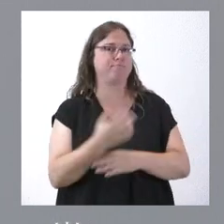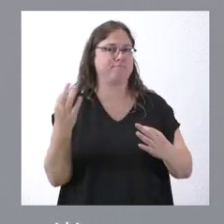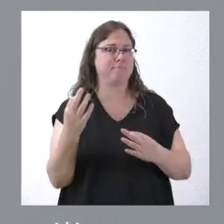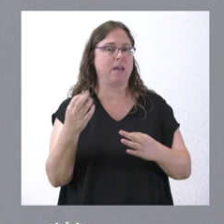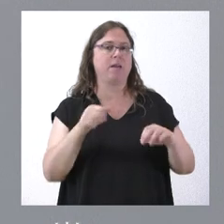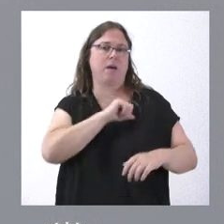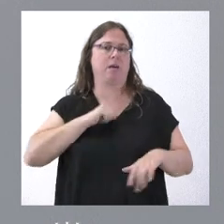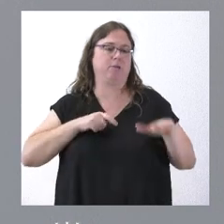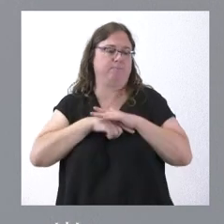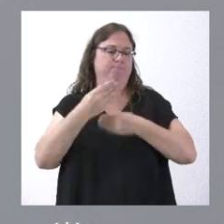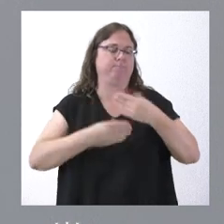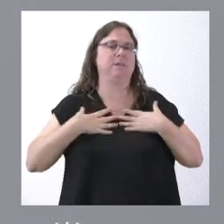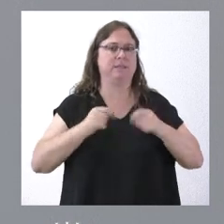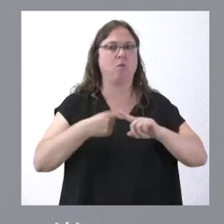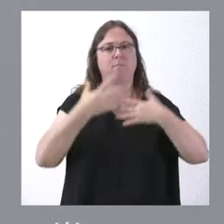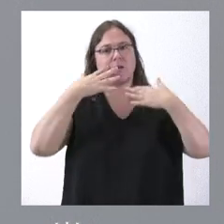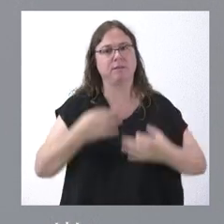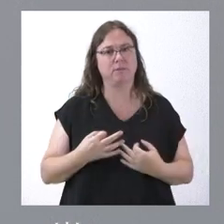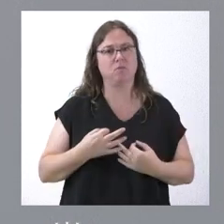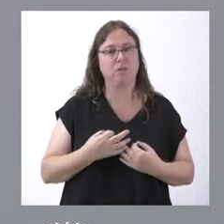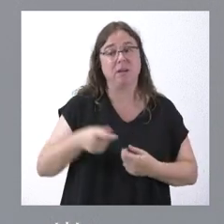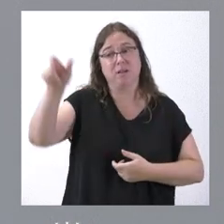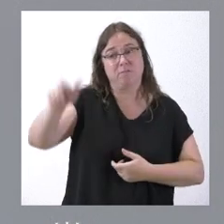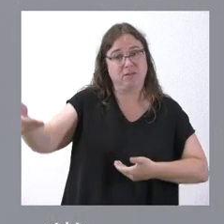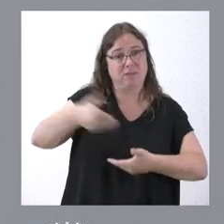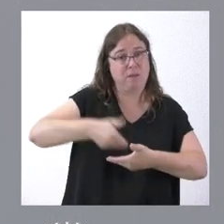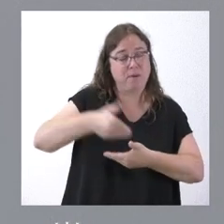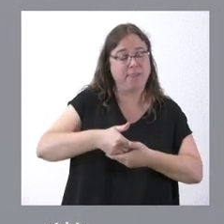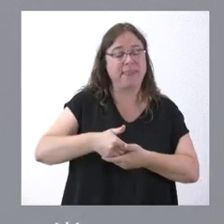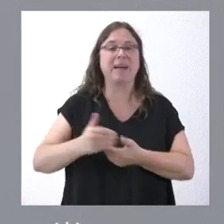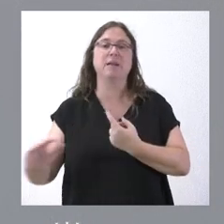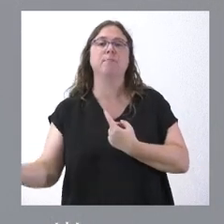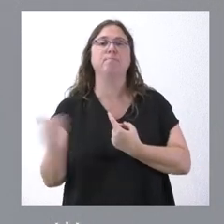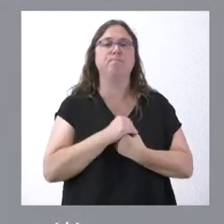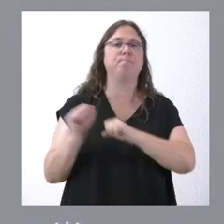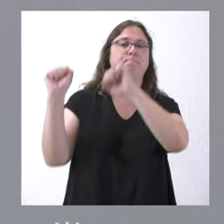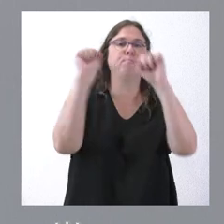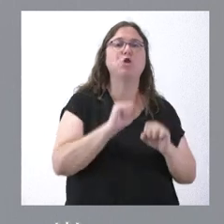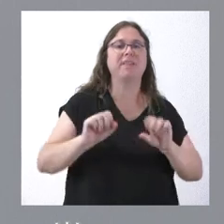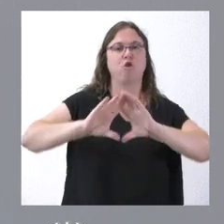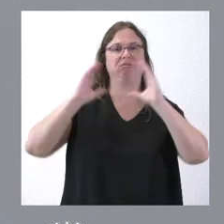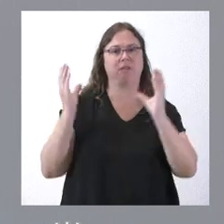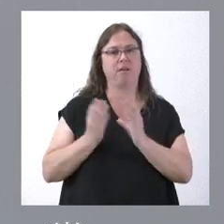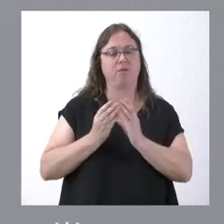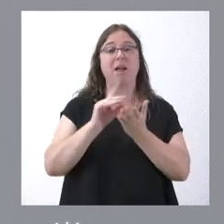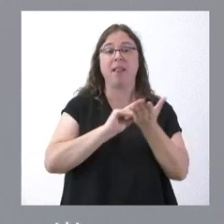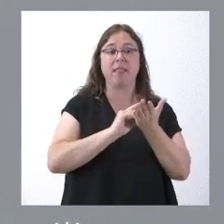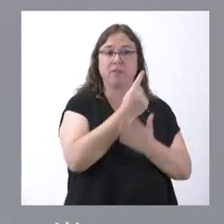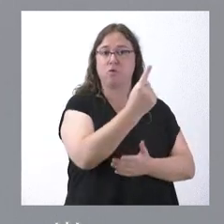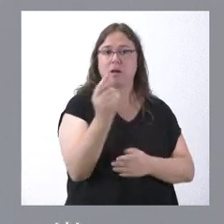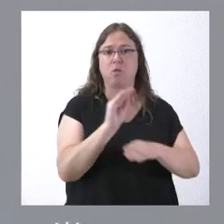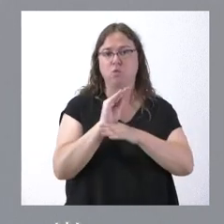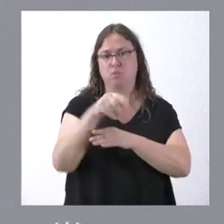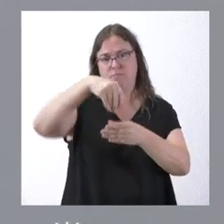autogestión en materia de salud y seguridad de los demandantes y beneficiarios de protección internacional. Tienen ustedes los datos relativos a cada una de estas